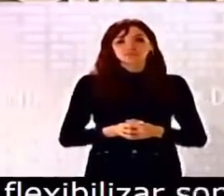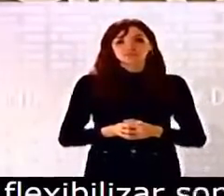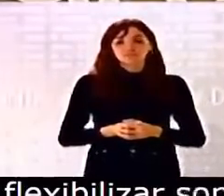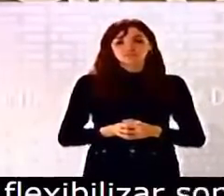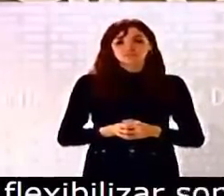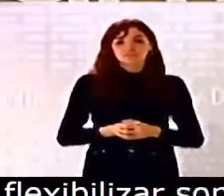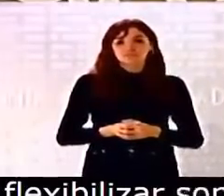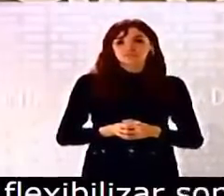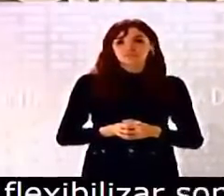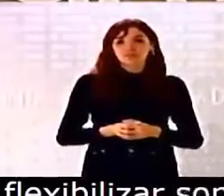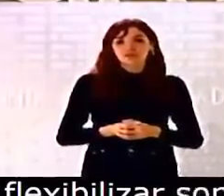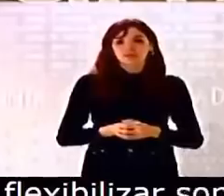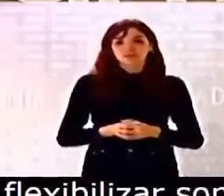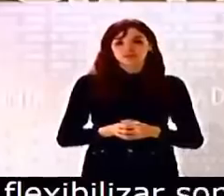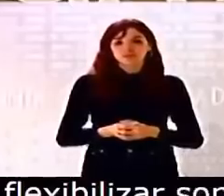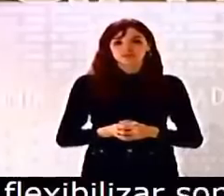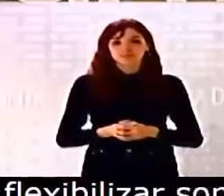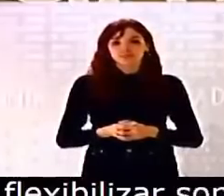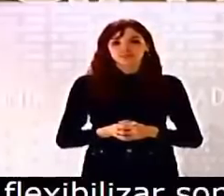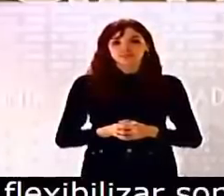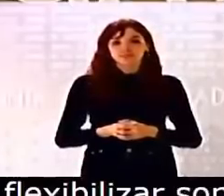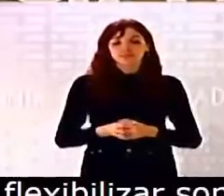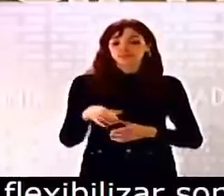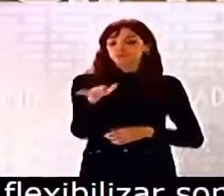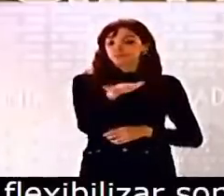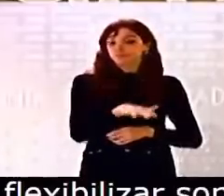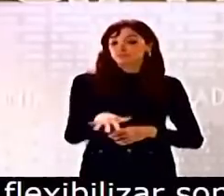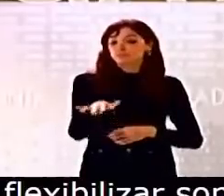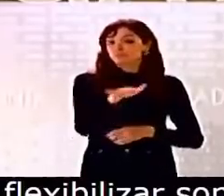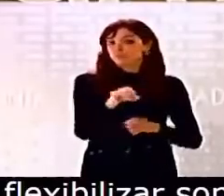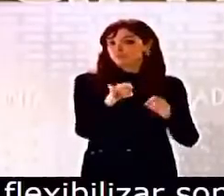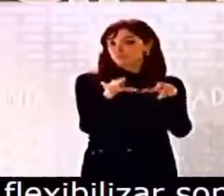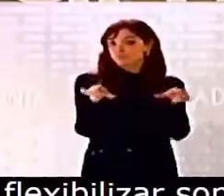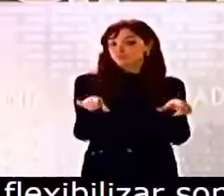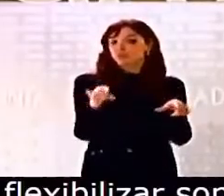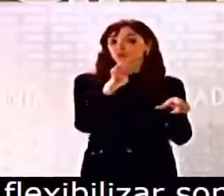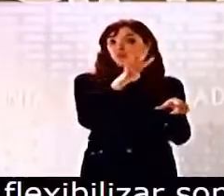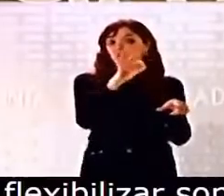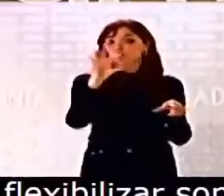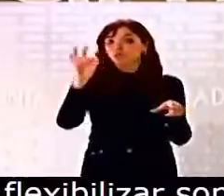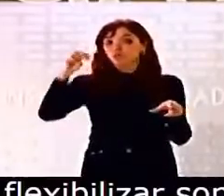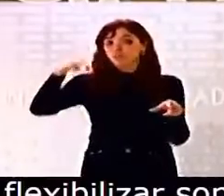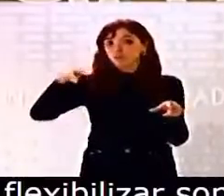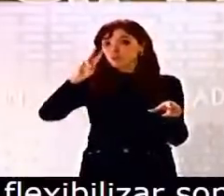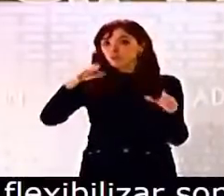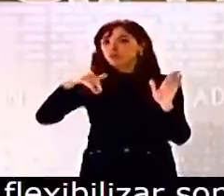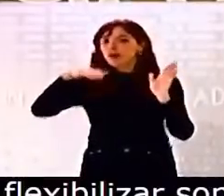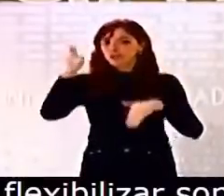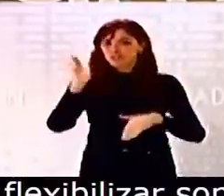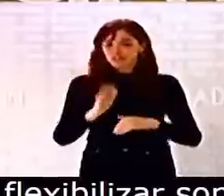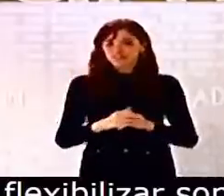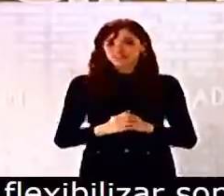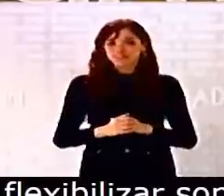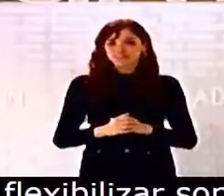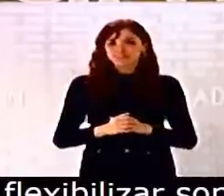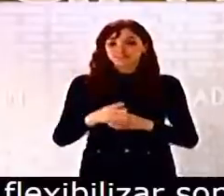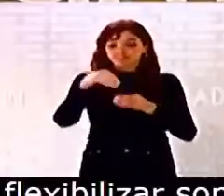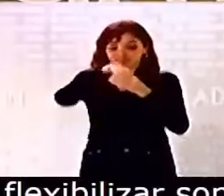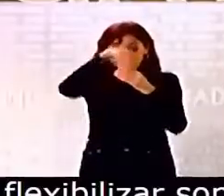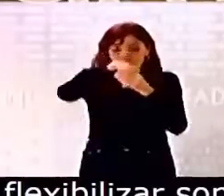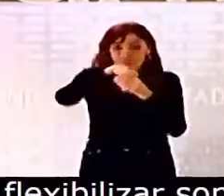establecimientos de más de 400 metros cuadrados que vendan